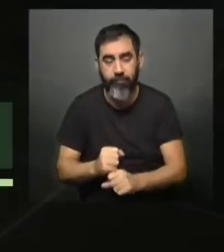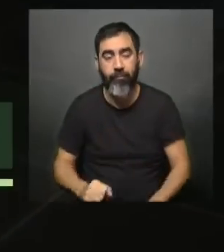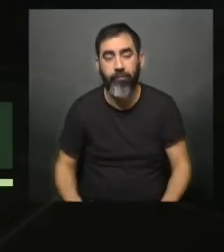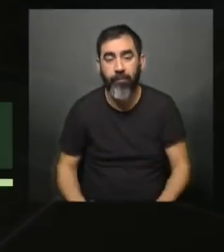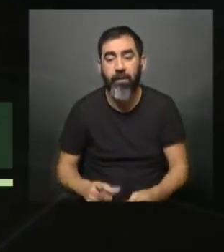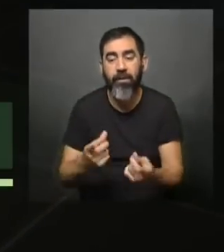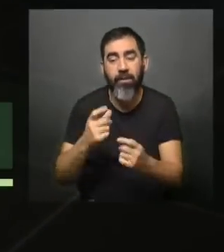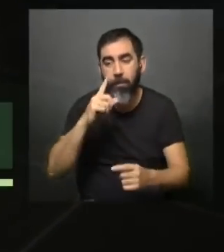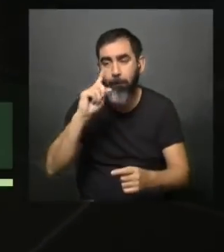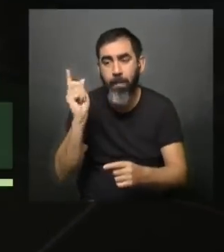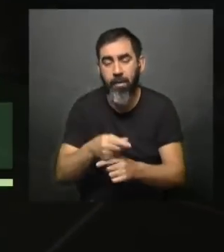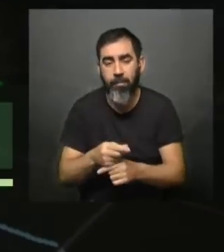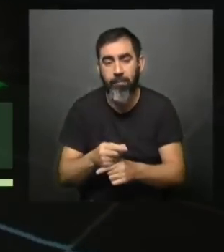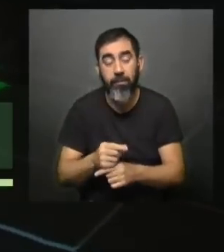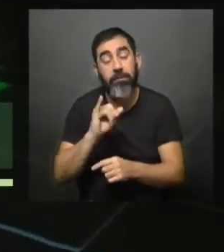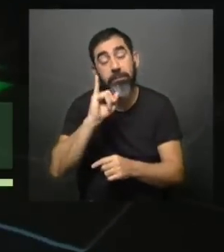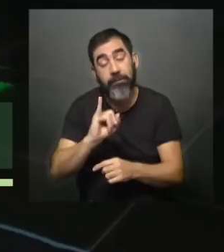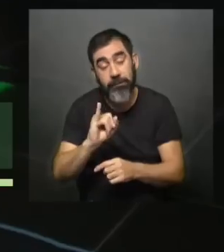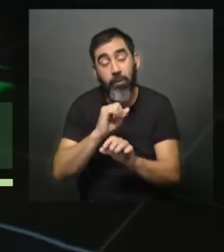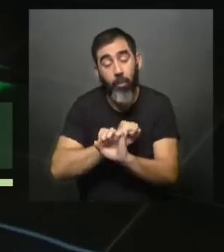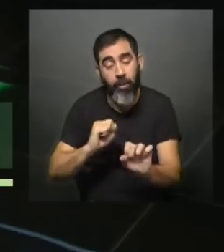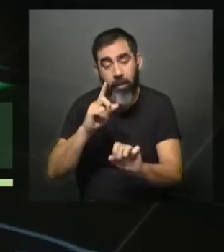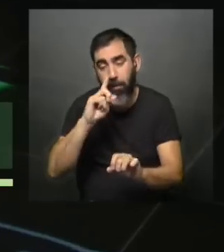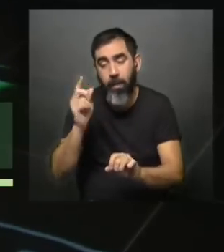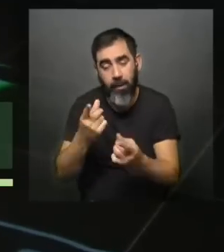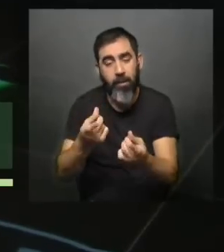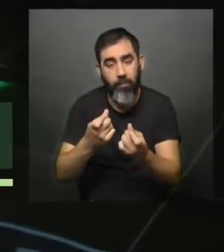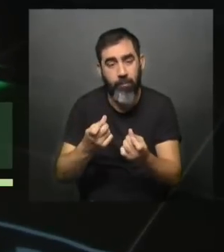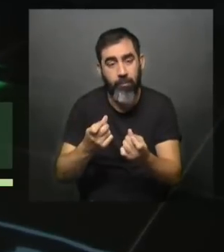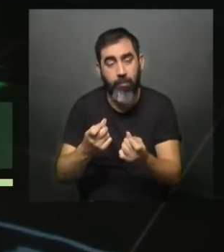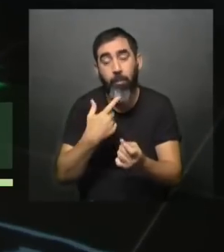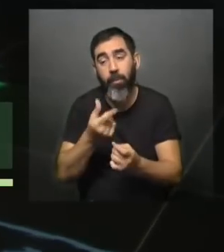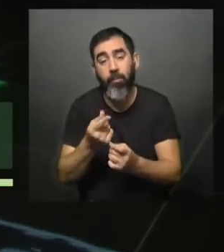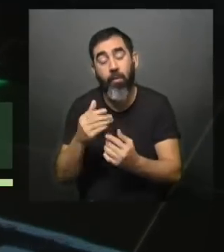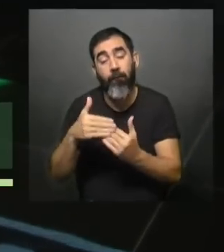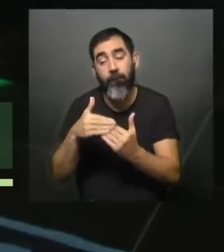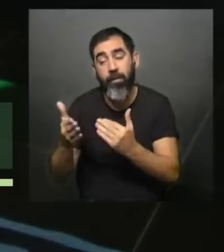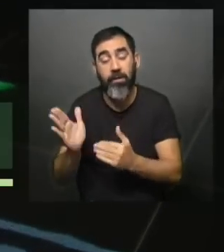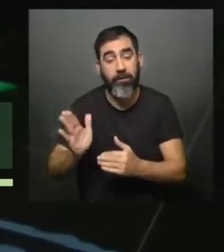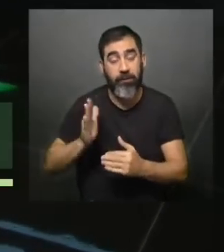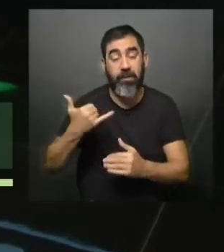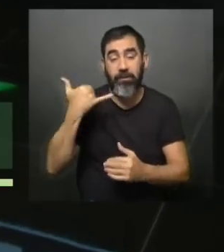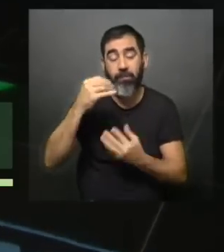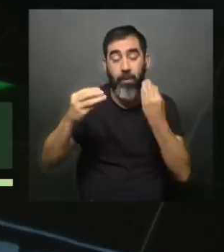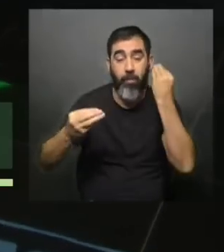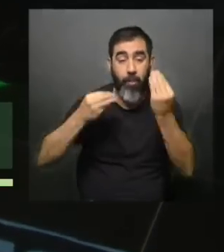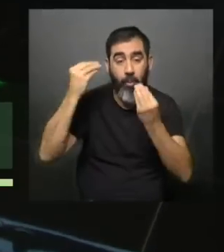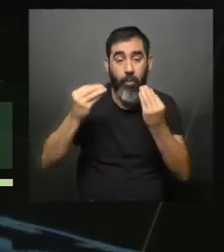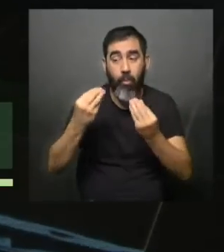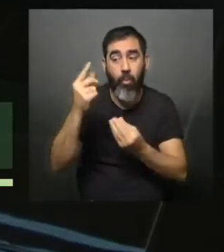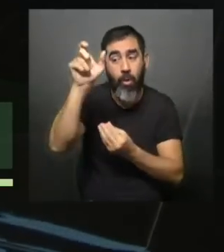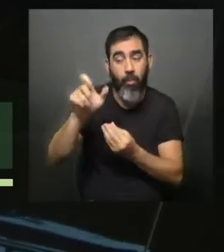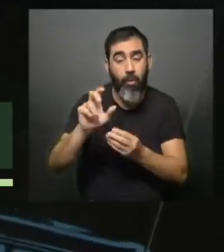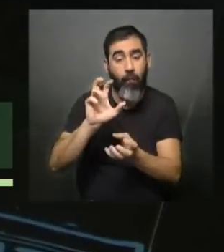ahí habría que sí habría que sí puede ser agilizar hay casos concretos de una vecina que llamó de que estaba preocupada porque había un tipo